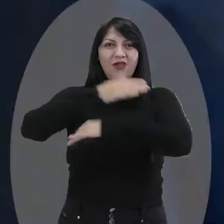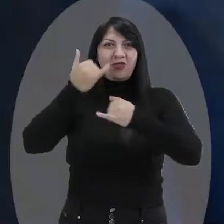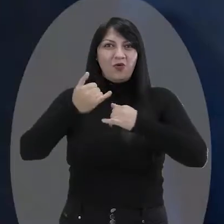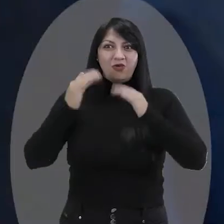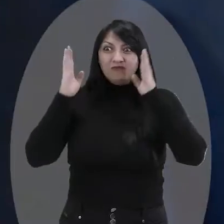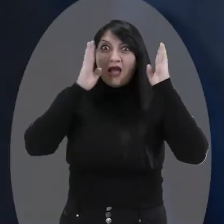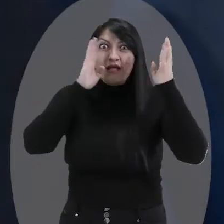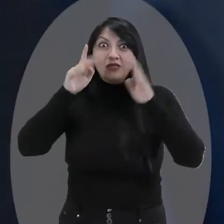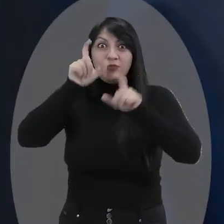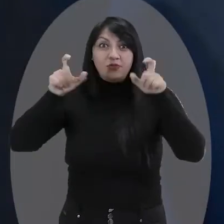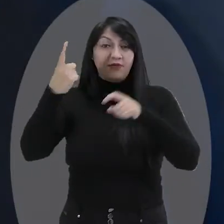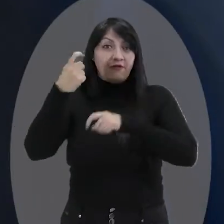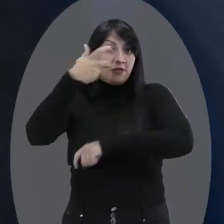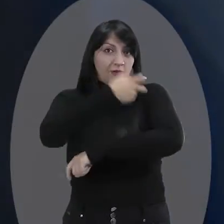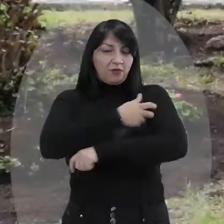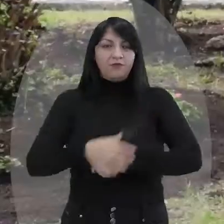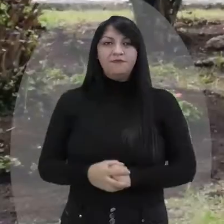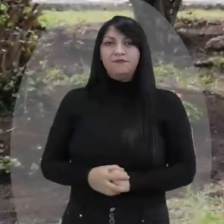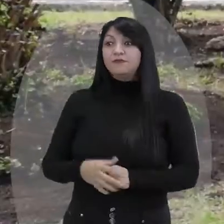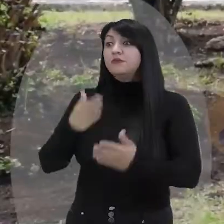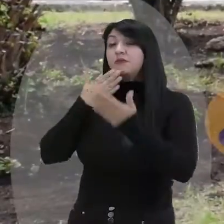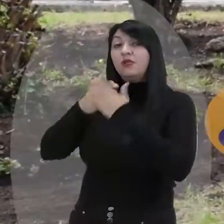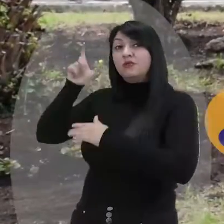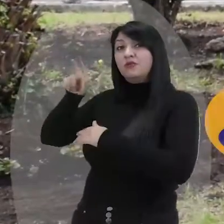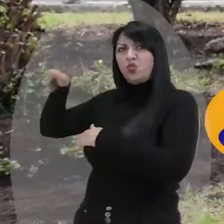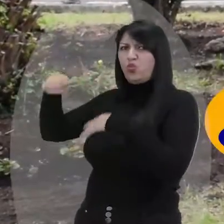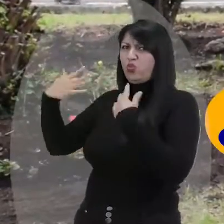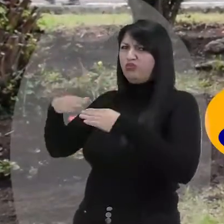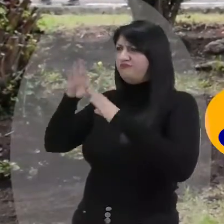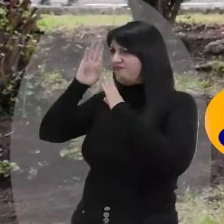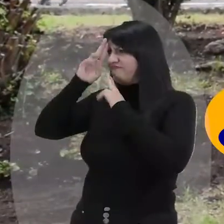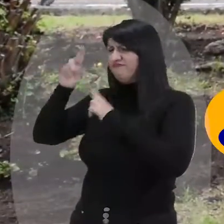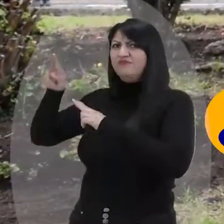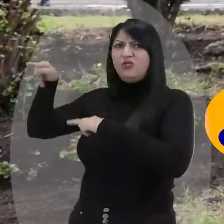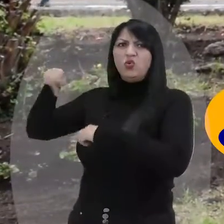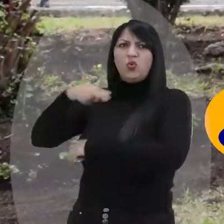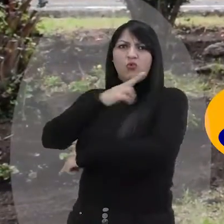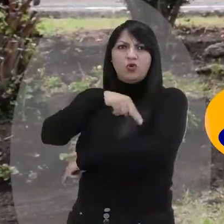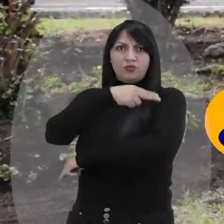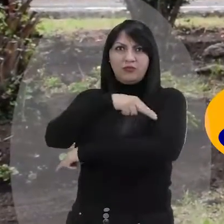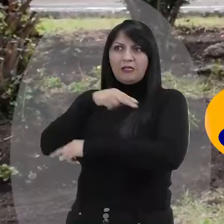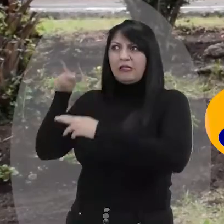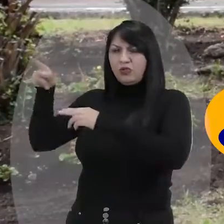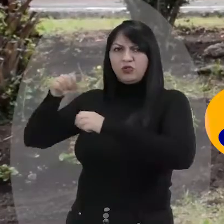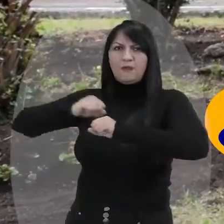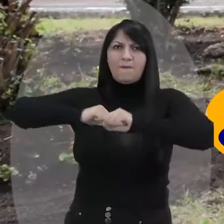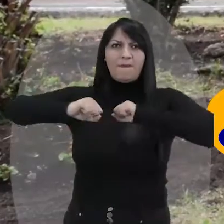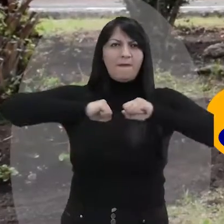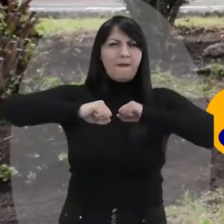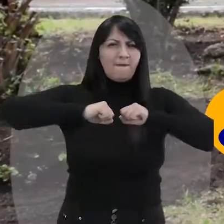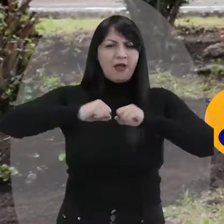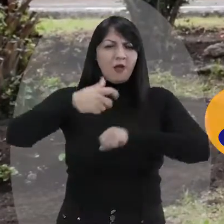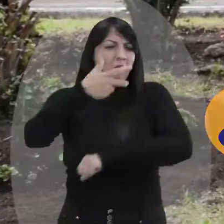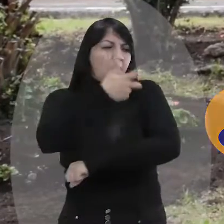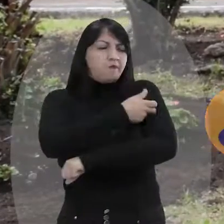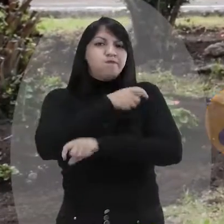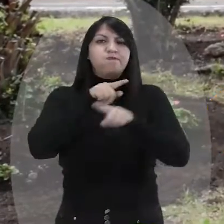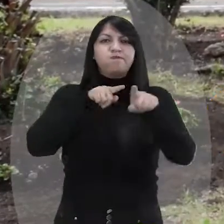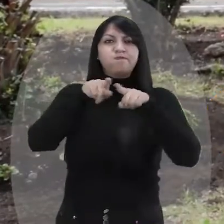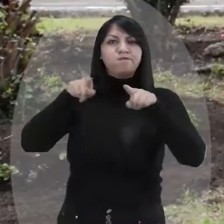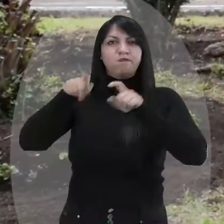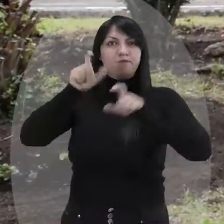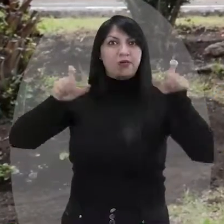desarrollar esta gran jornada de vacunación el día de hoy. Agradecimientos a la Clínica Provincial de Salud que nos gestionó esta actividad y pudimos